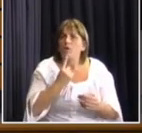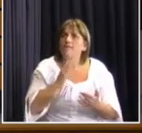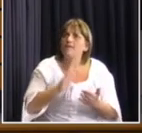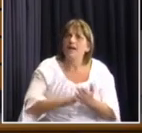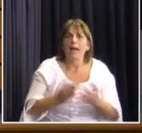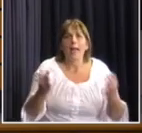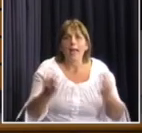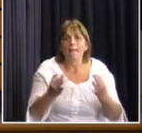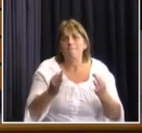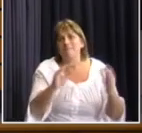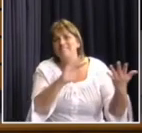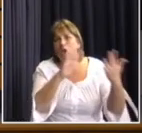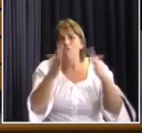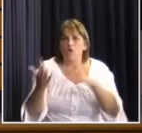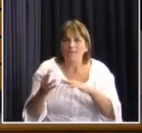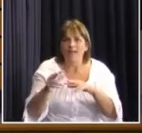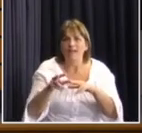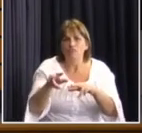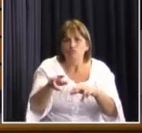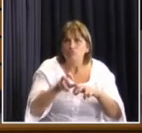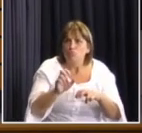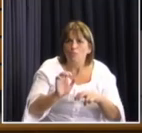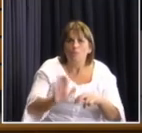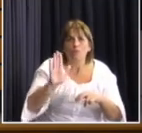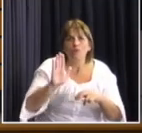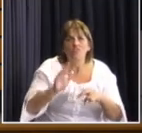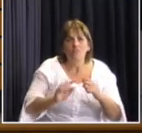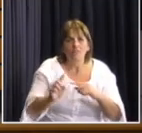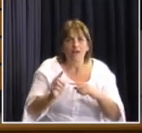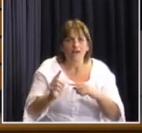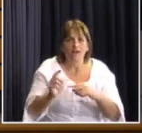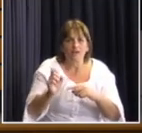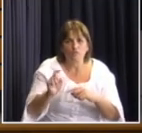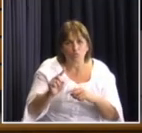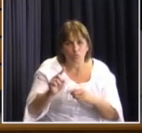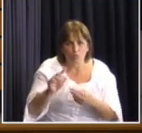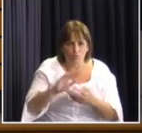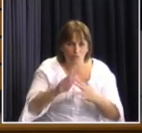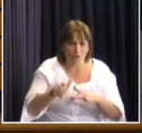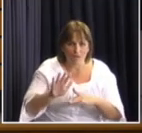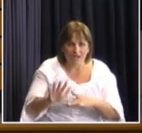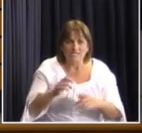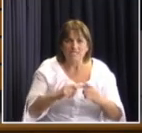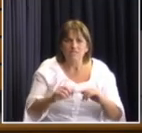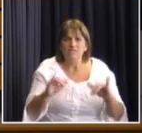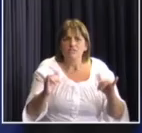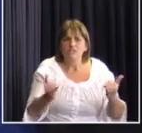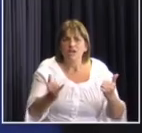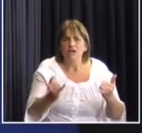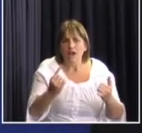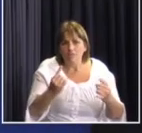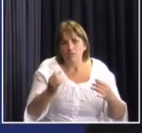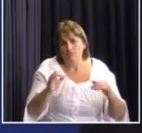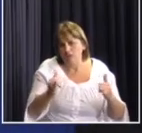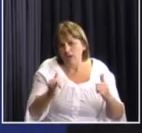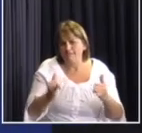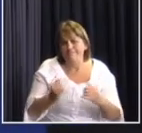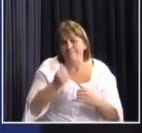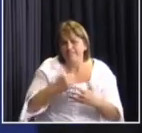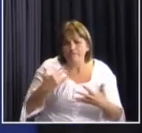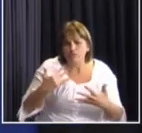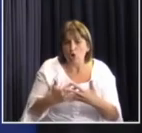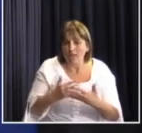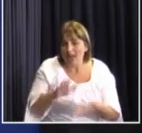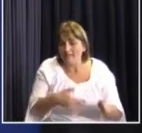de la política de la industria propiamente propiamente dicho y hemos tenido una coherencia histórica en